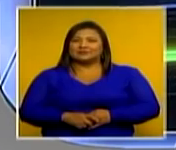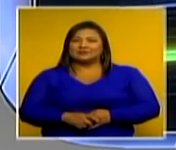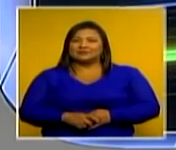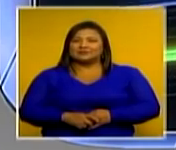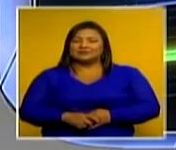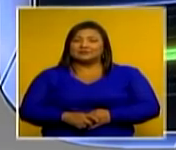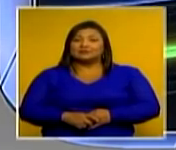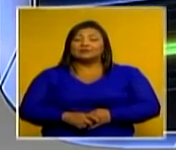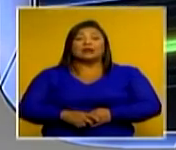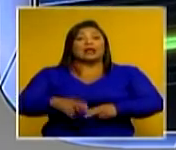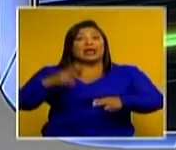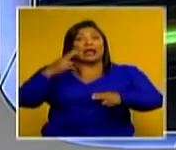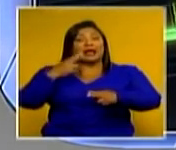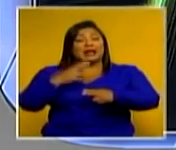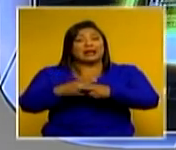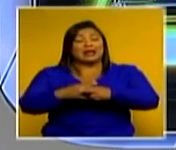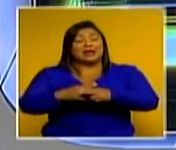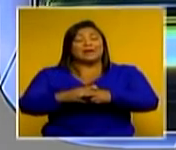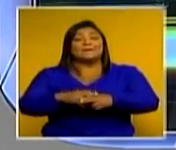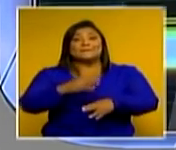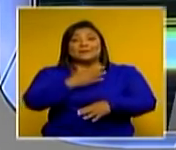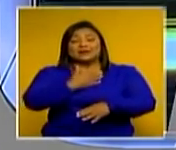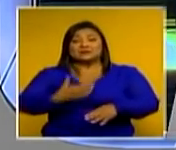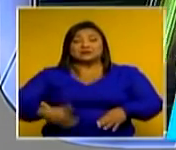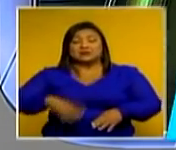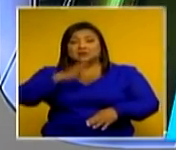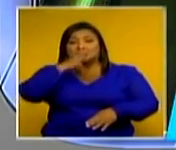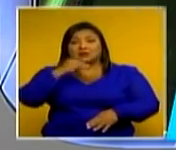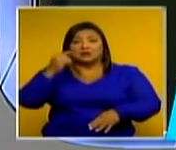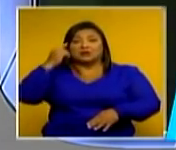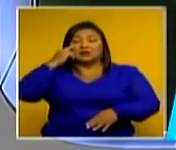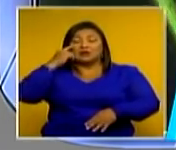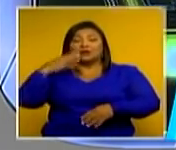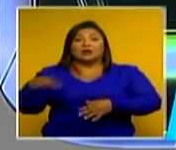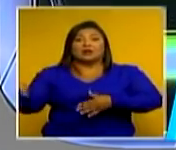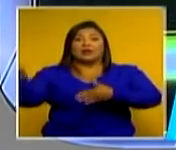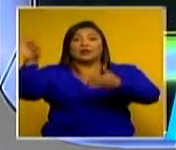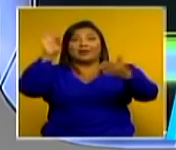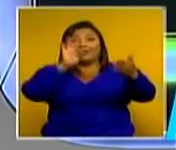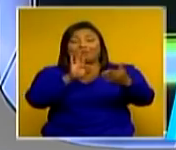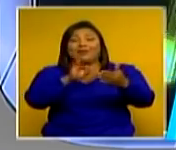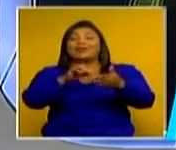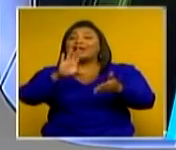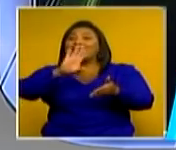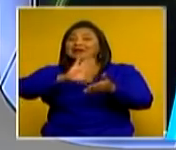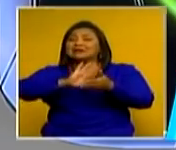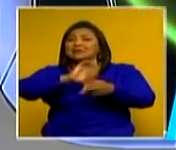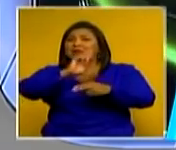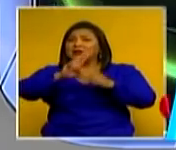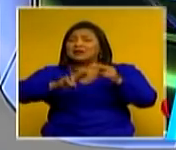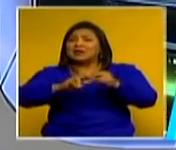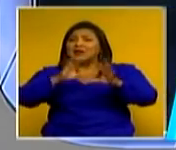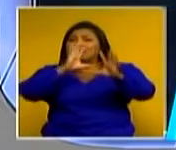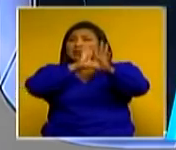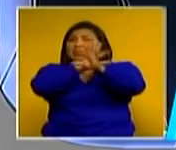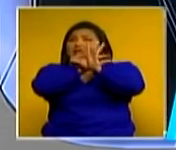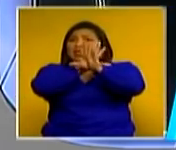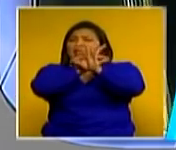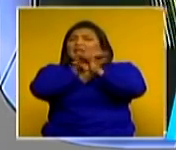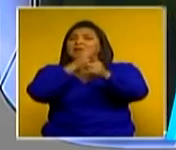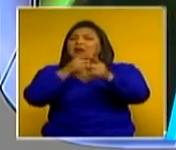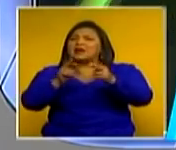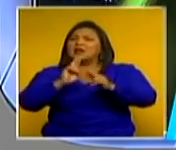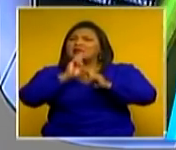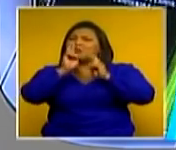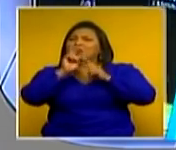el ex presidente de la república rafael correa compareció ante la asamblea nacional vía skype para responder a